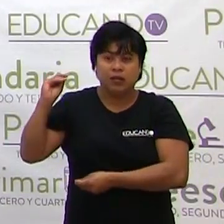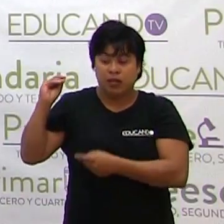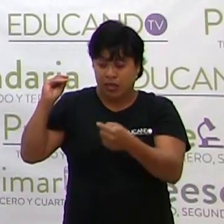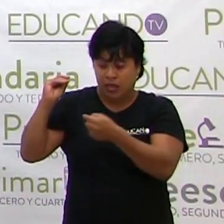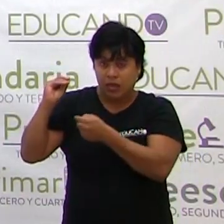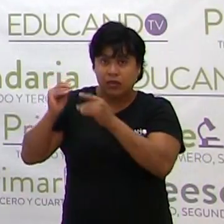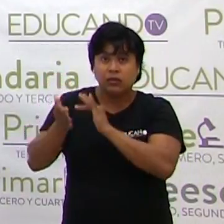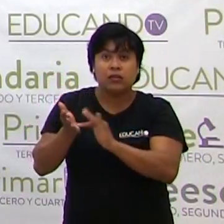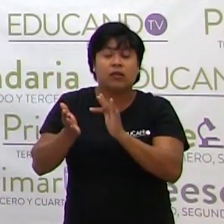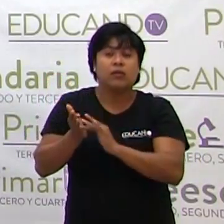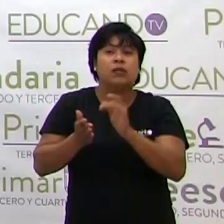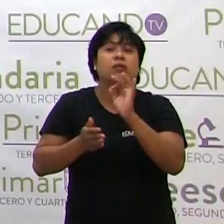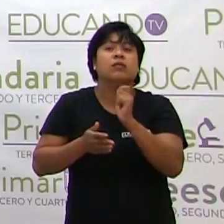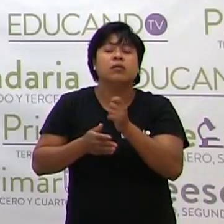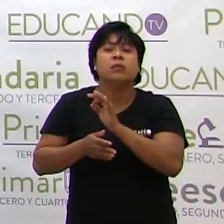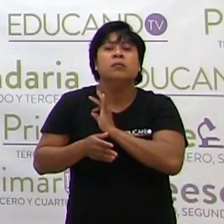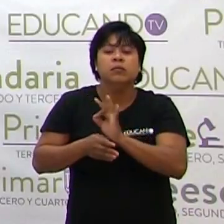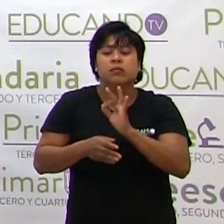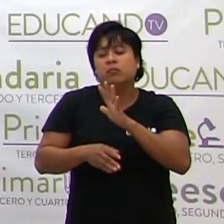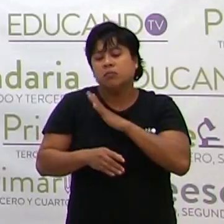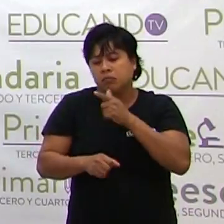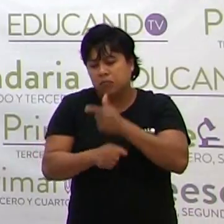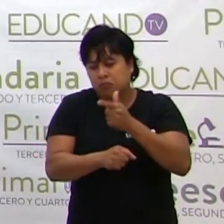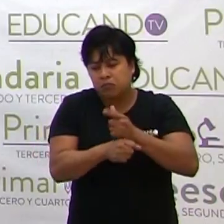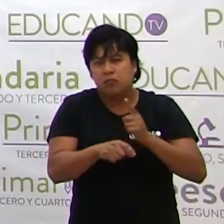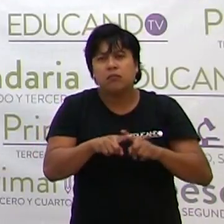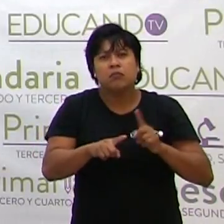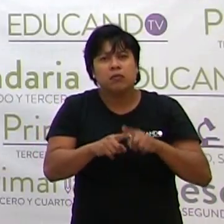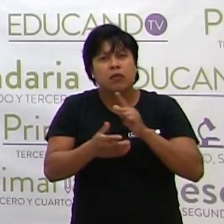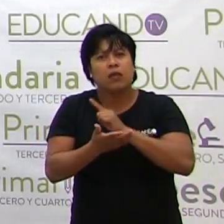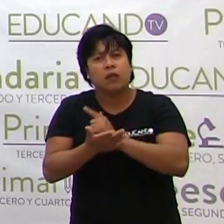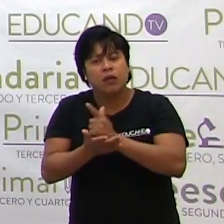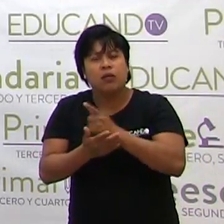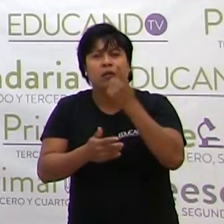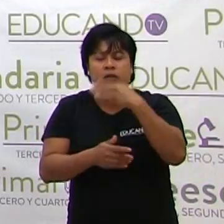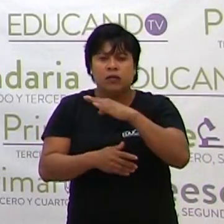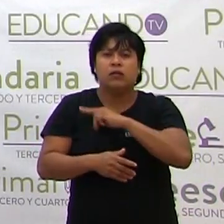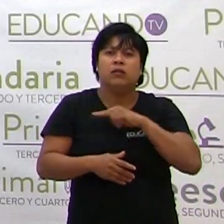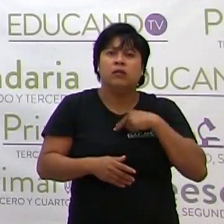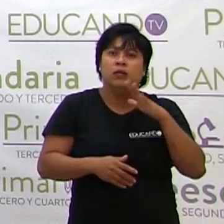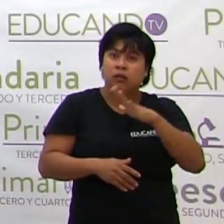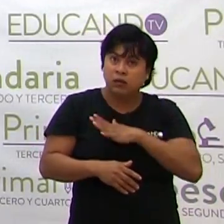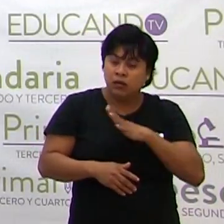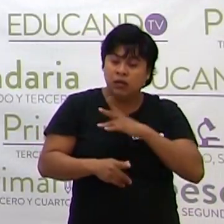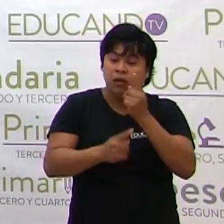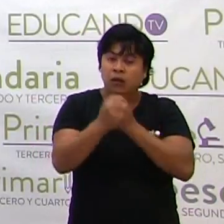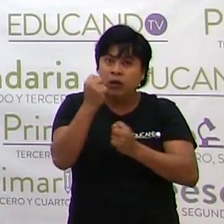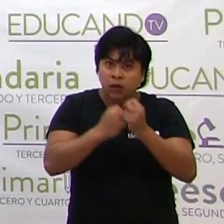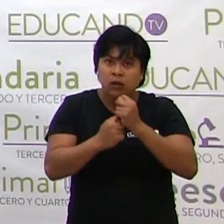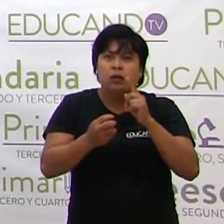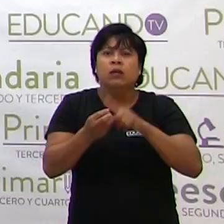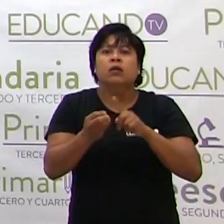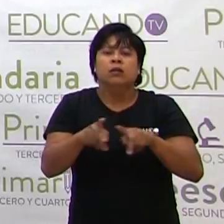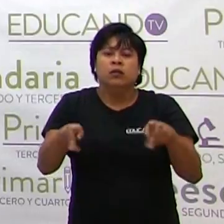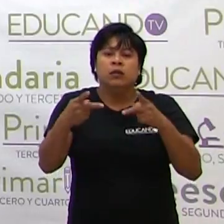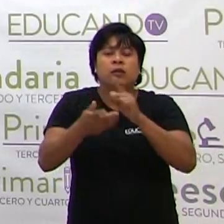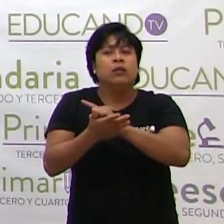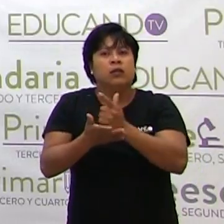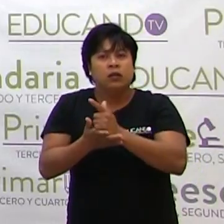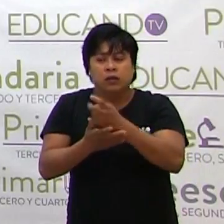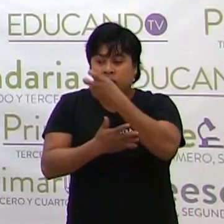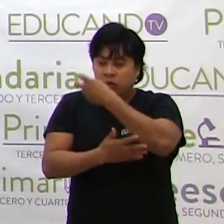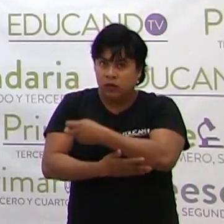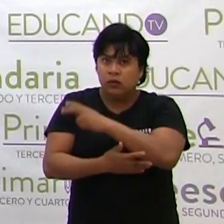va a permitir encontrar muchos tipos de libros. Sabemos nosotros que tenemos tiendas virtuales donde venden los libros y es